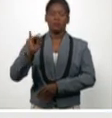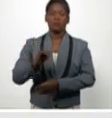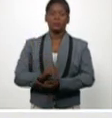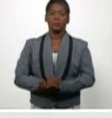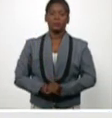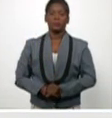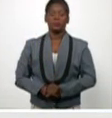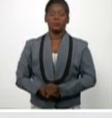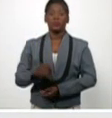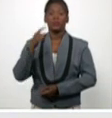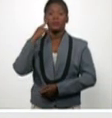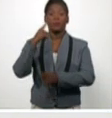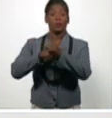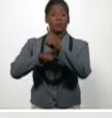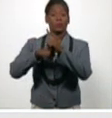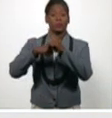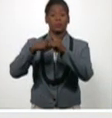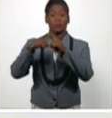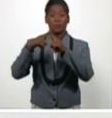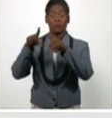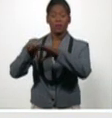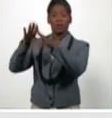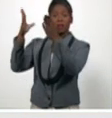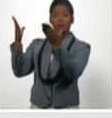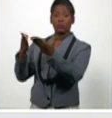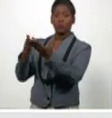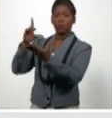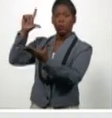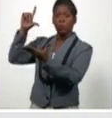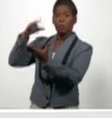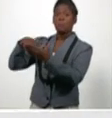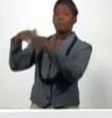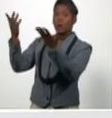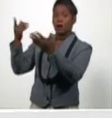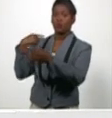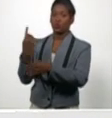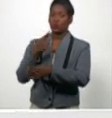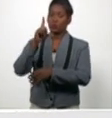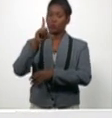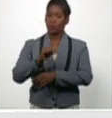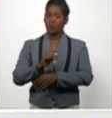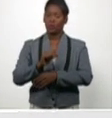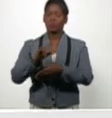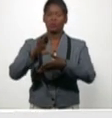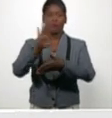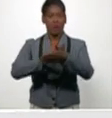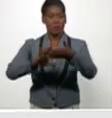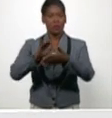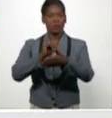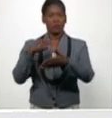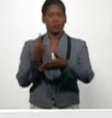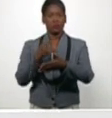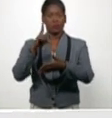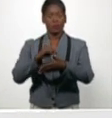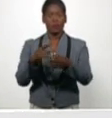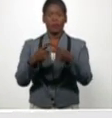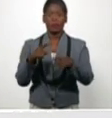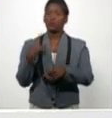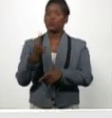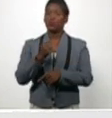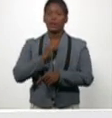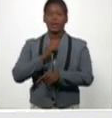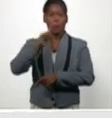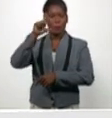inferior a la del mundo, 2,21, y a la de las Américas, 2,36, pero elevada para los propósitos de